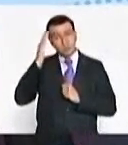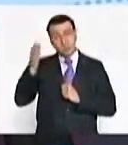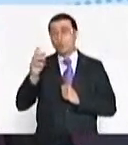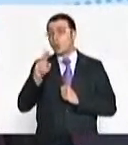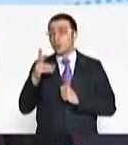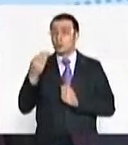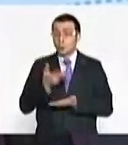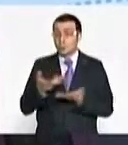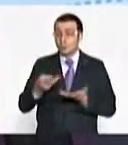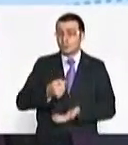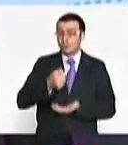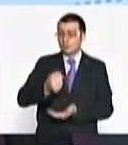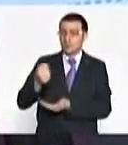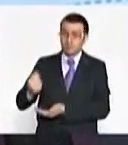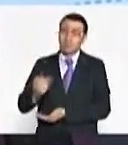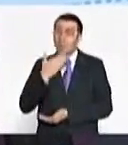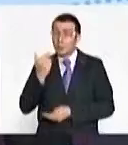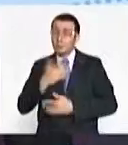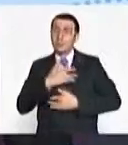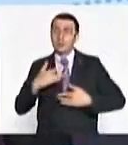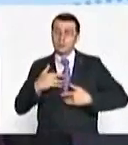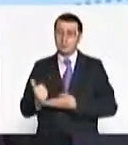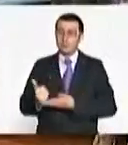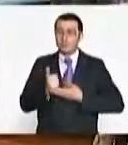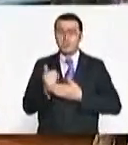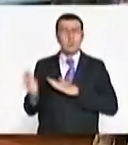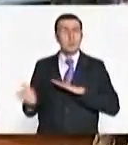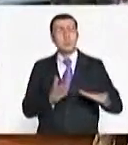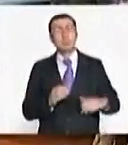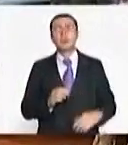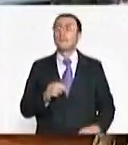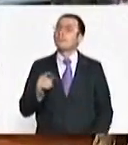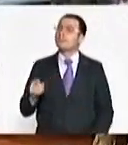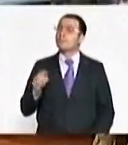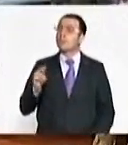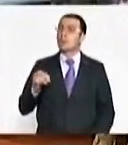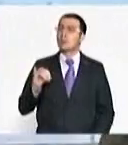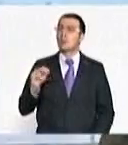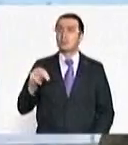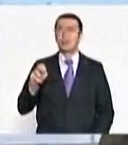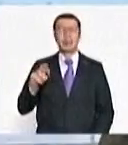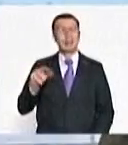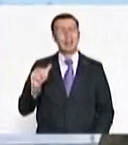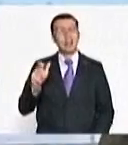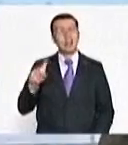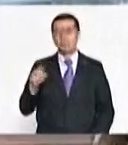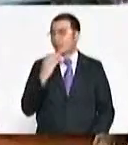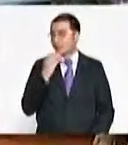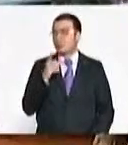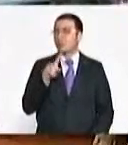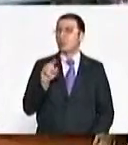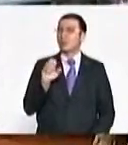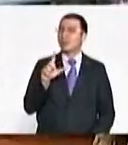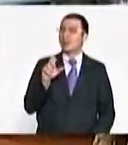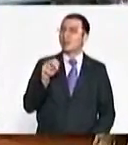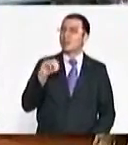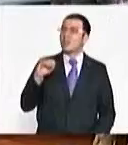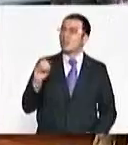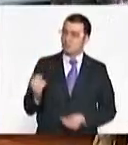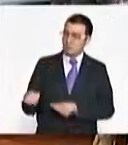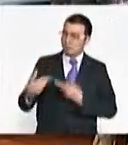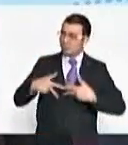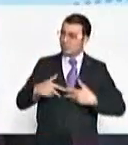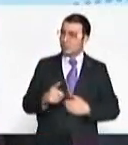que sí le van a ayudar en su salud. Minerales. Usted ahorita hablaba del selenio. ¿Qué bondades tiene para el cuerpo? Minerales, los oligoelementos